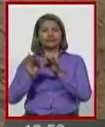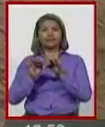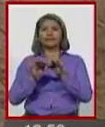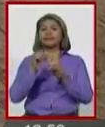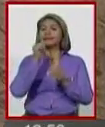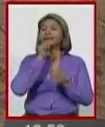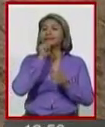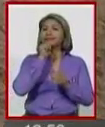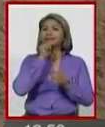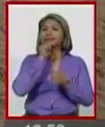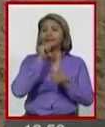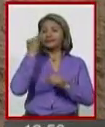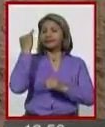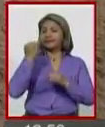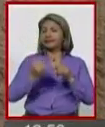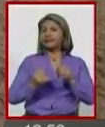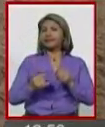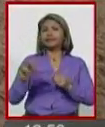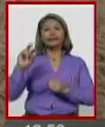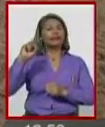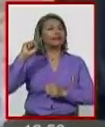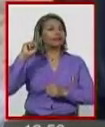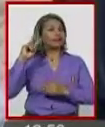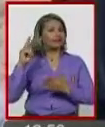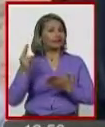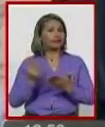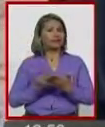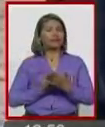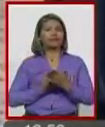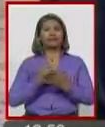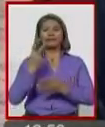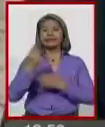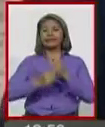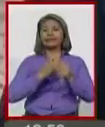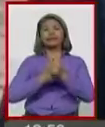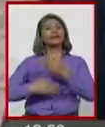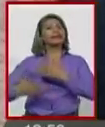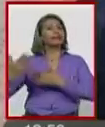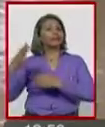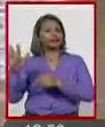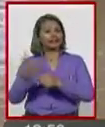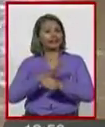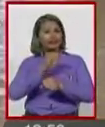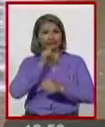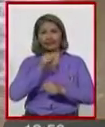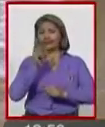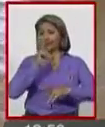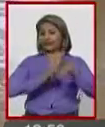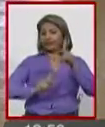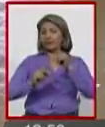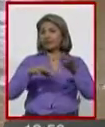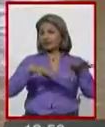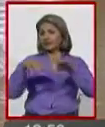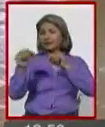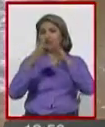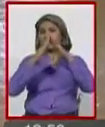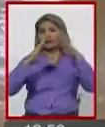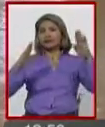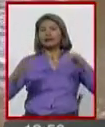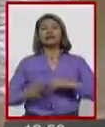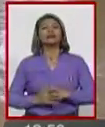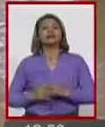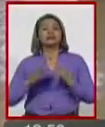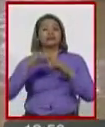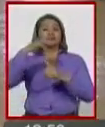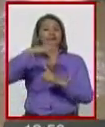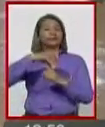esta quebrada que últimamente ya es la segunda vez, hace 2 años atrás igual se llenó. Las personas que salieron de sus casas llegaron